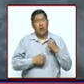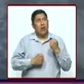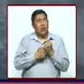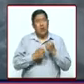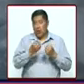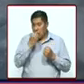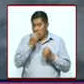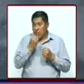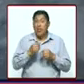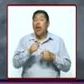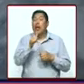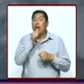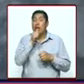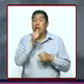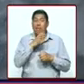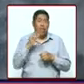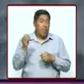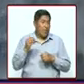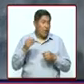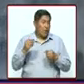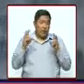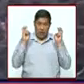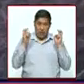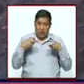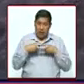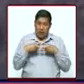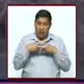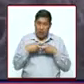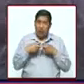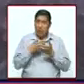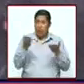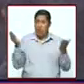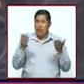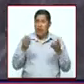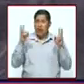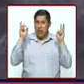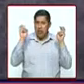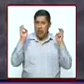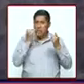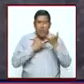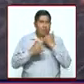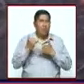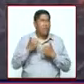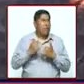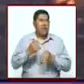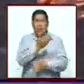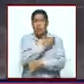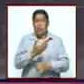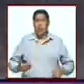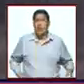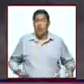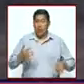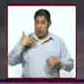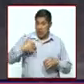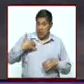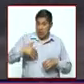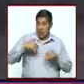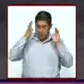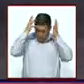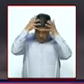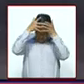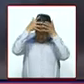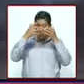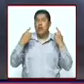alojamiento, comida, agua potable y suministro eléctrico a los brigadistas. A raíz de estos incendios, el presidente de Argentina, Javier Milei,